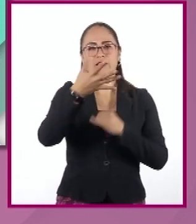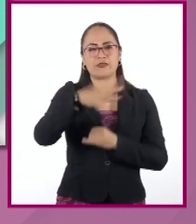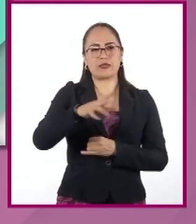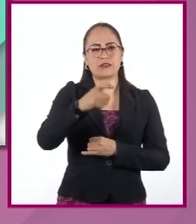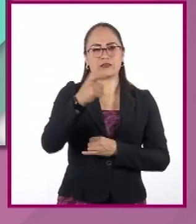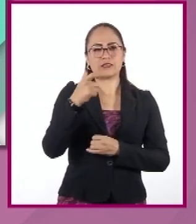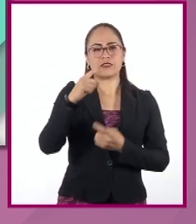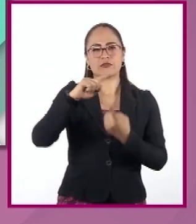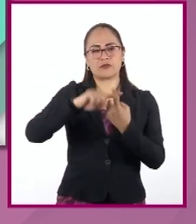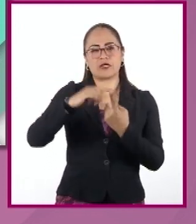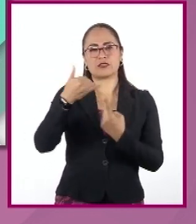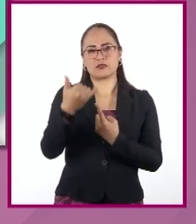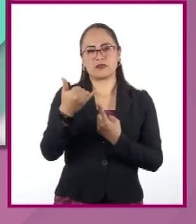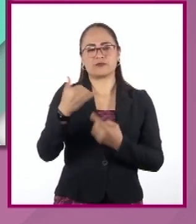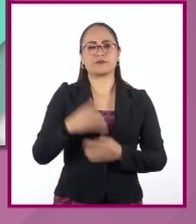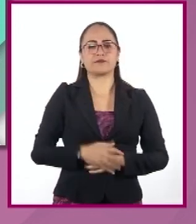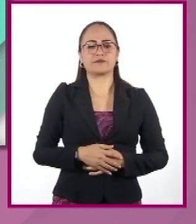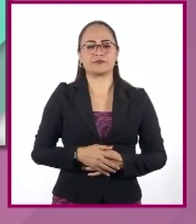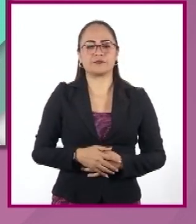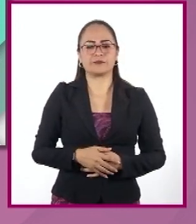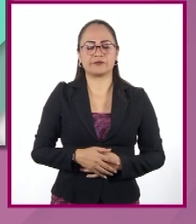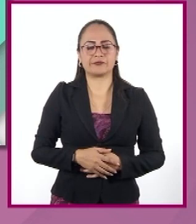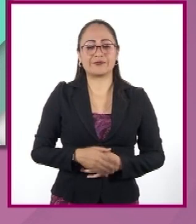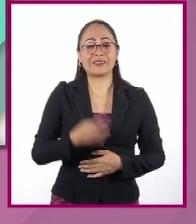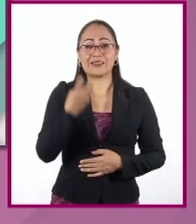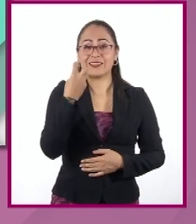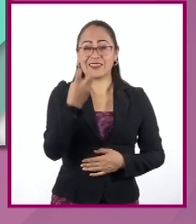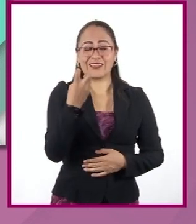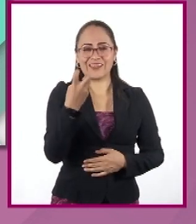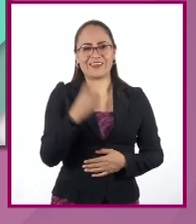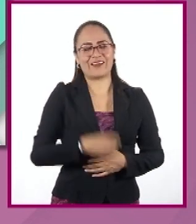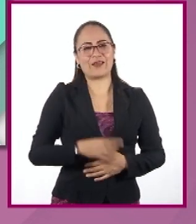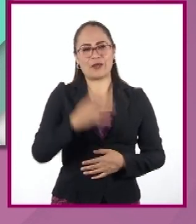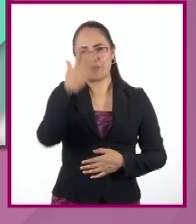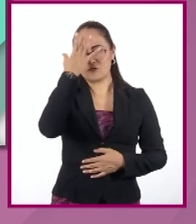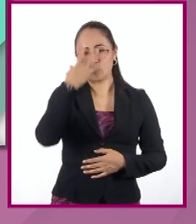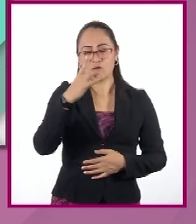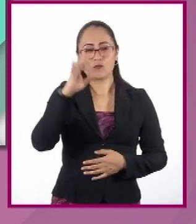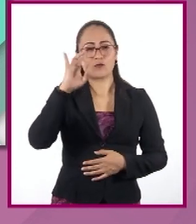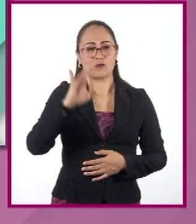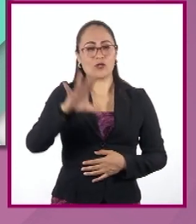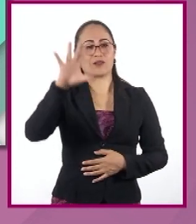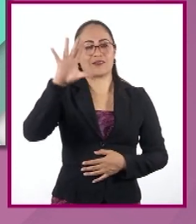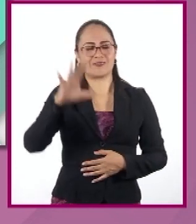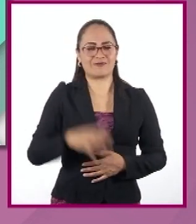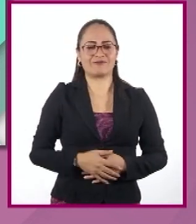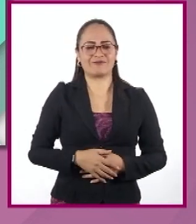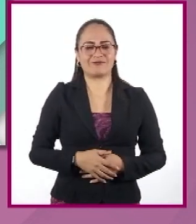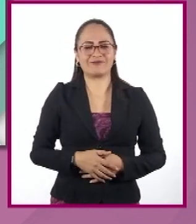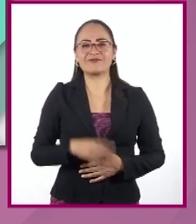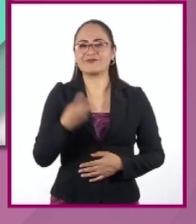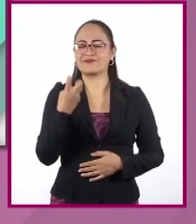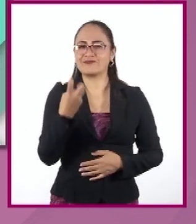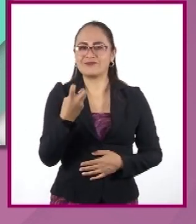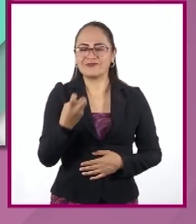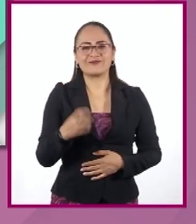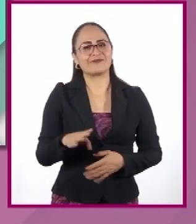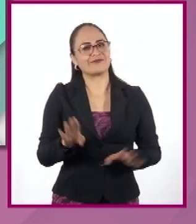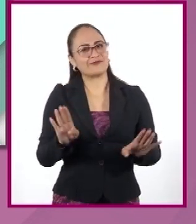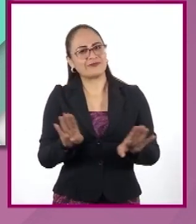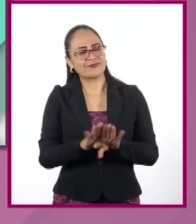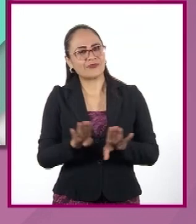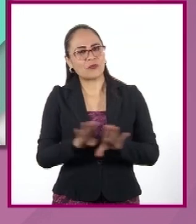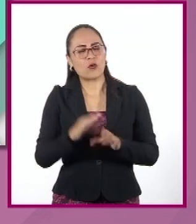Y. Acá es donde está el truco matemático, ya que al finalizar el juego,